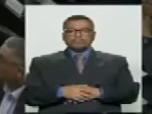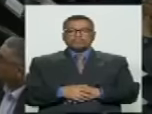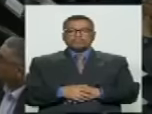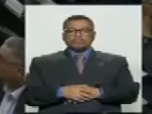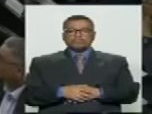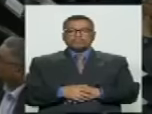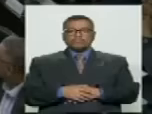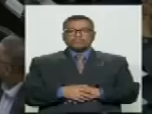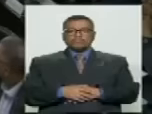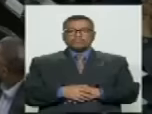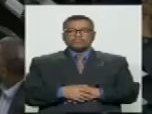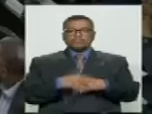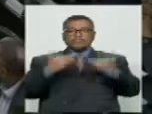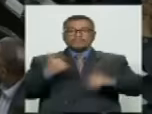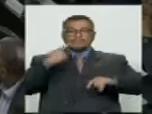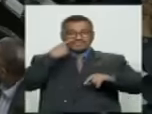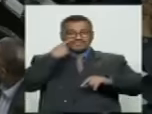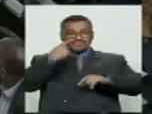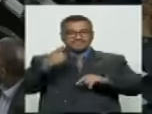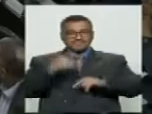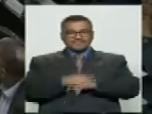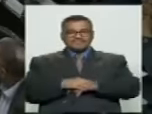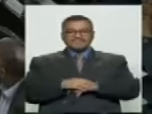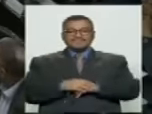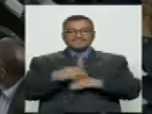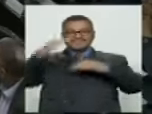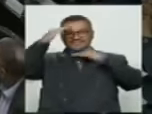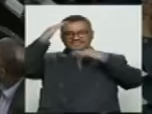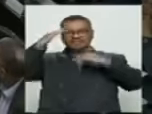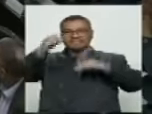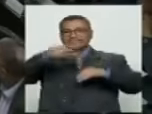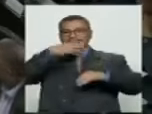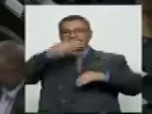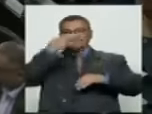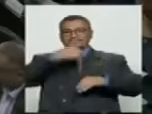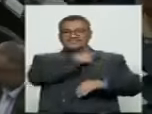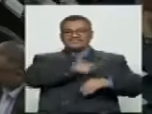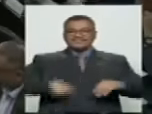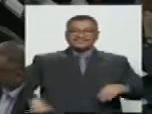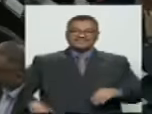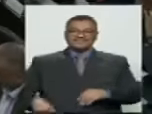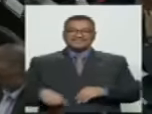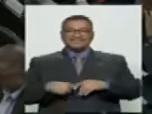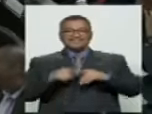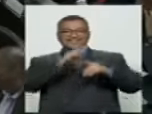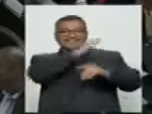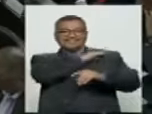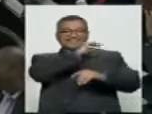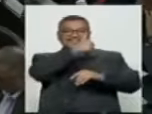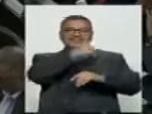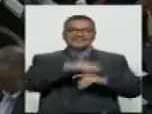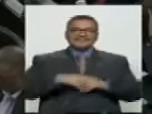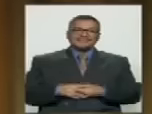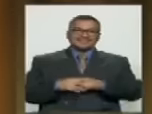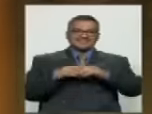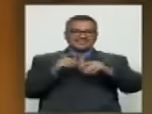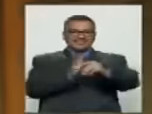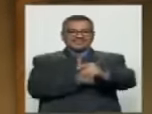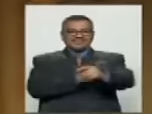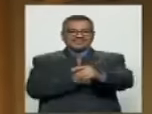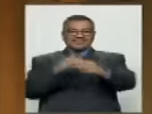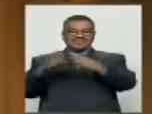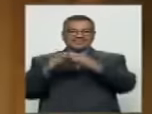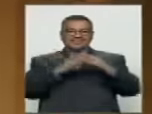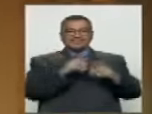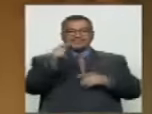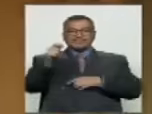Ahí está. Ah, ya lo vi. Saludos, buenas tardes, presidente. Salvaste, Francisco. Directiva, hermanos y hermanas, diputados y